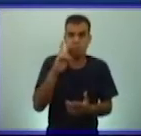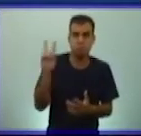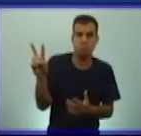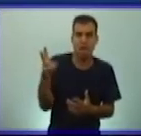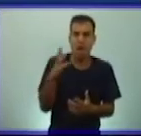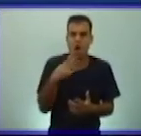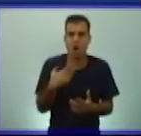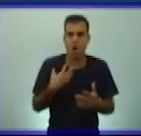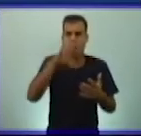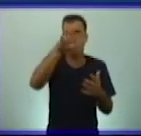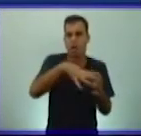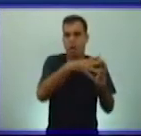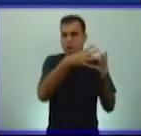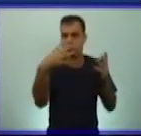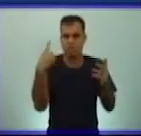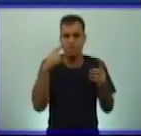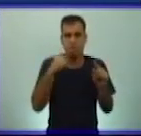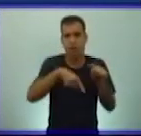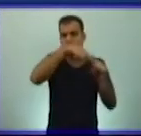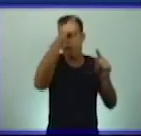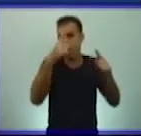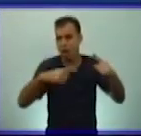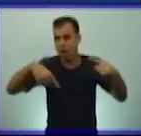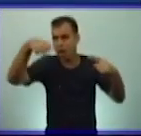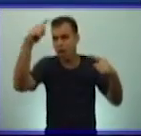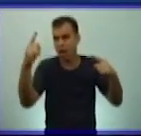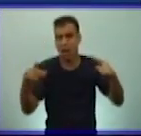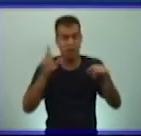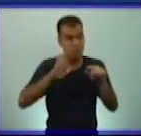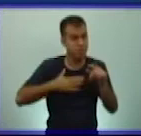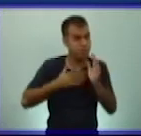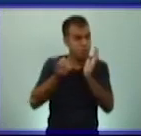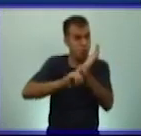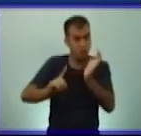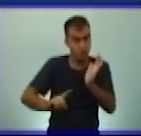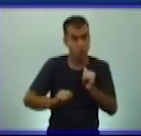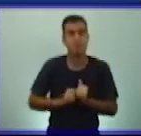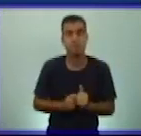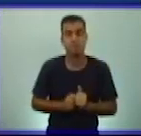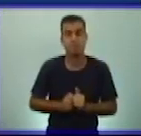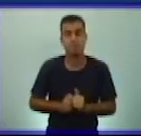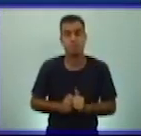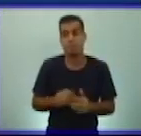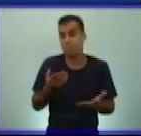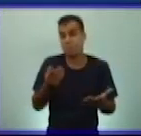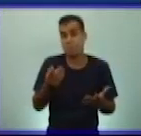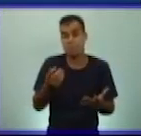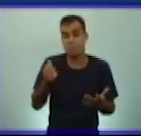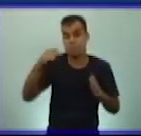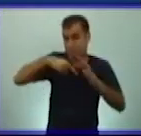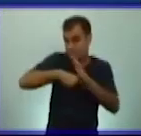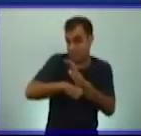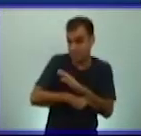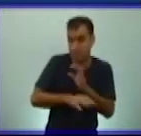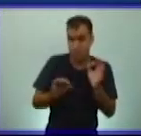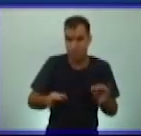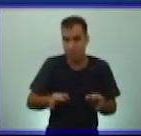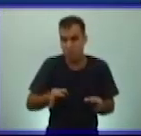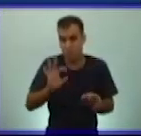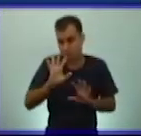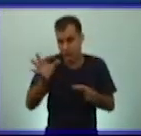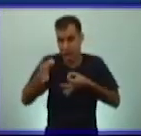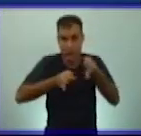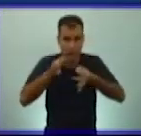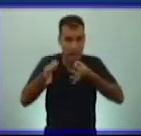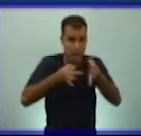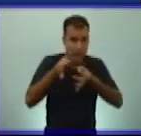gráficas de los oscilogramas de la corriente y de la carga, para reforzar ese criterio que hemos